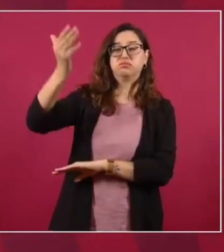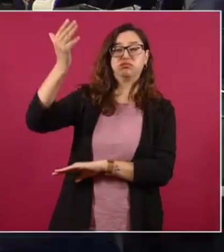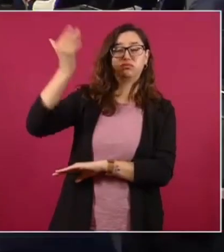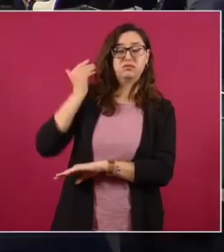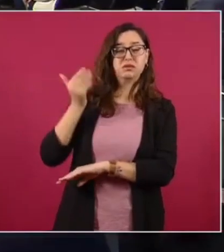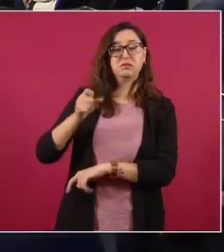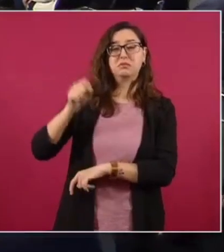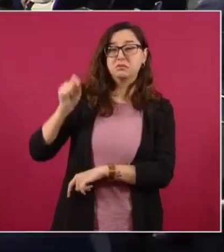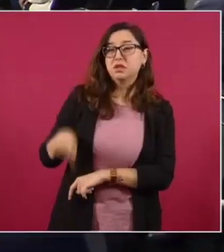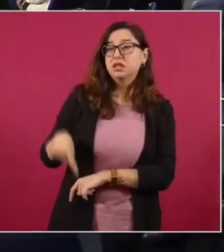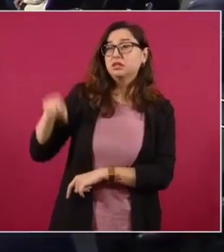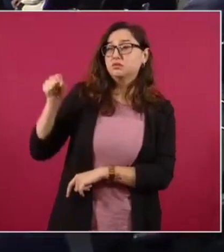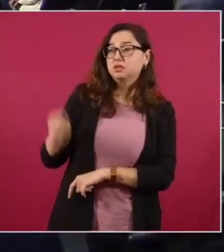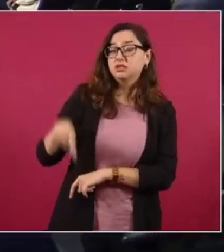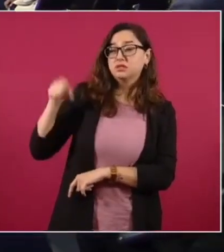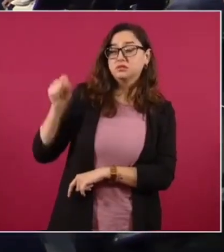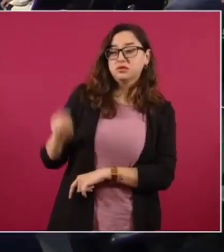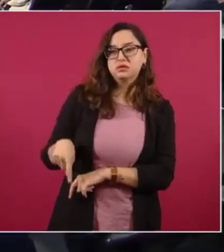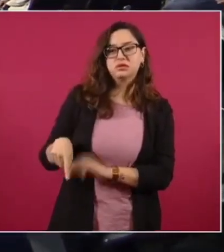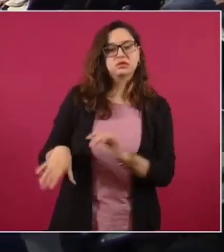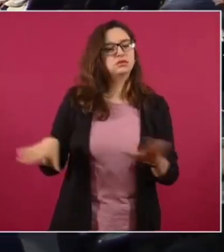siglos